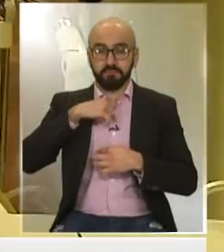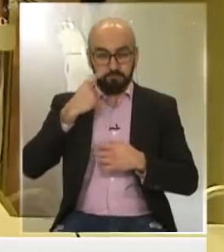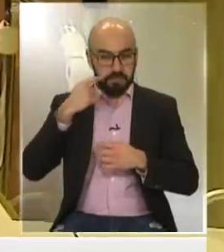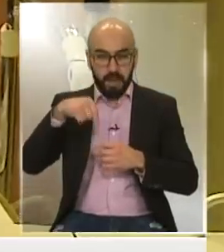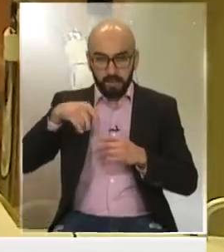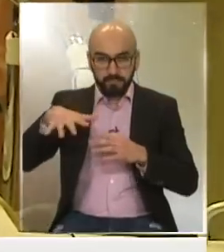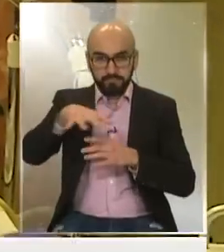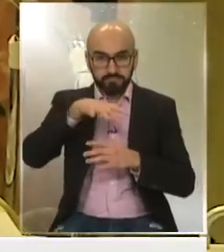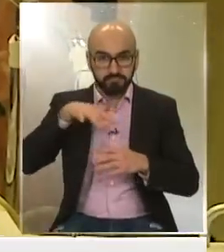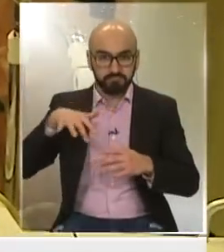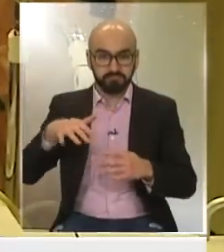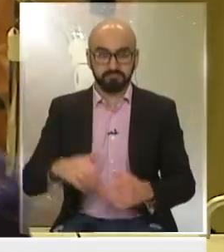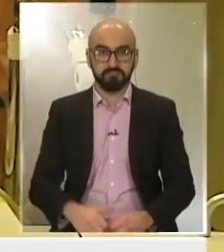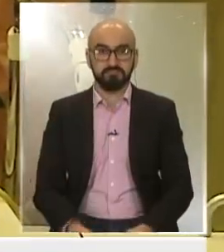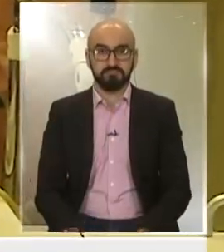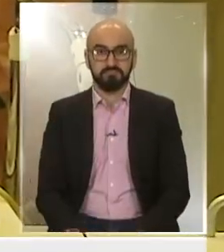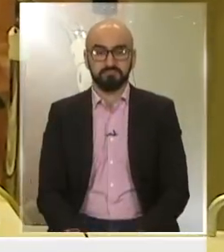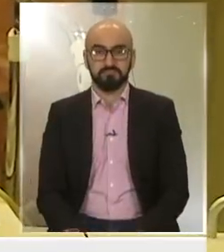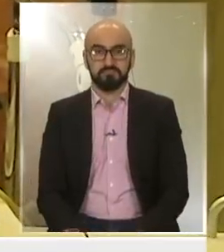zona.